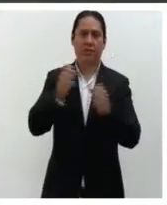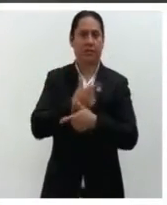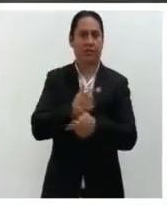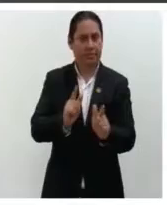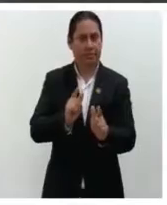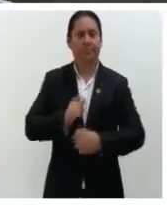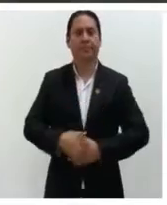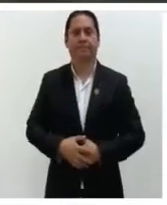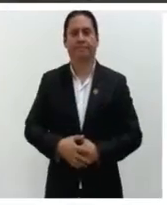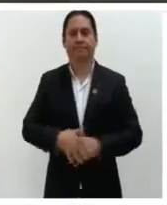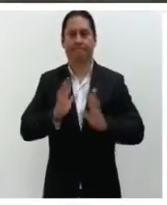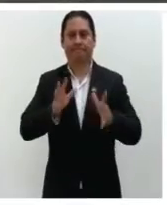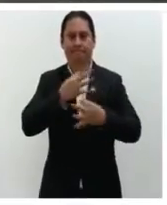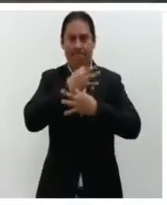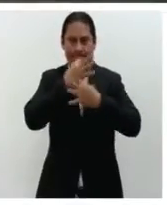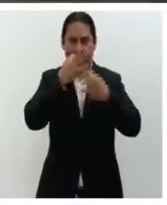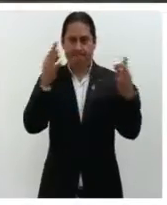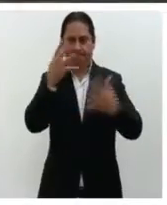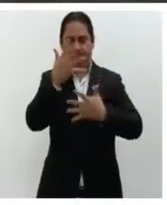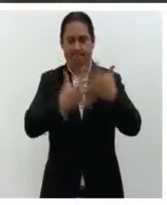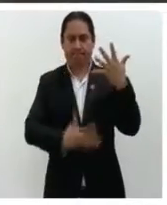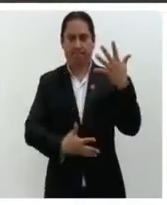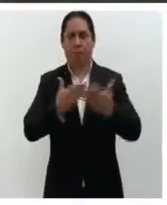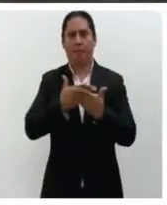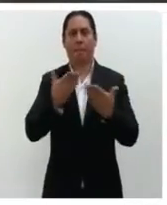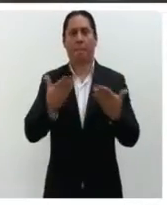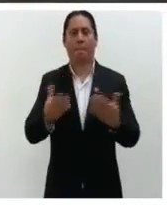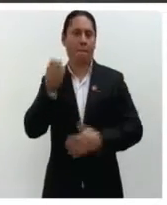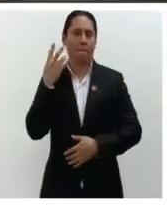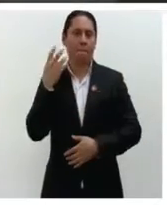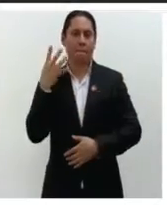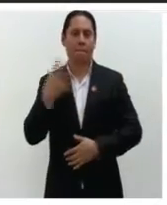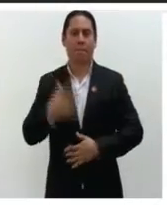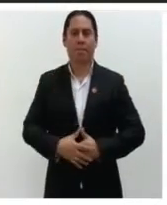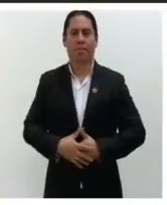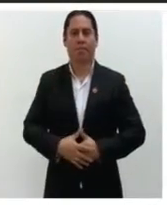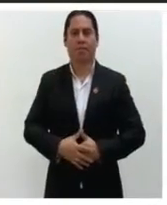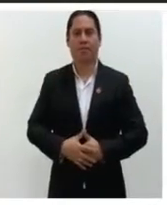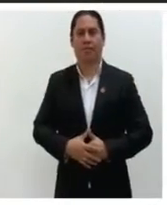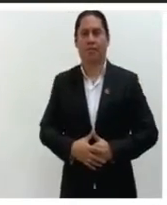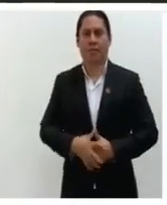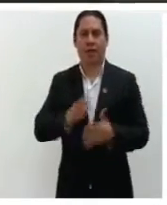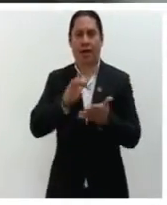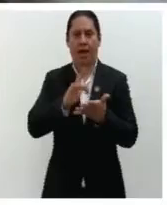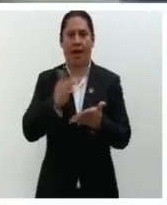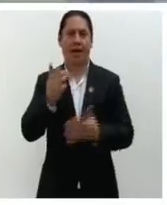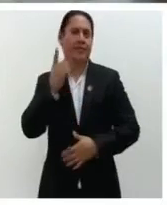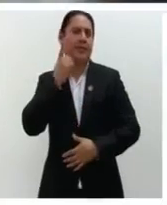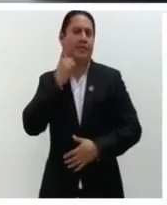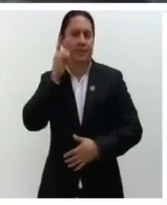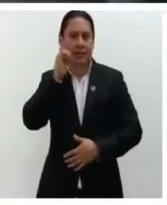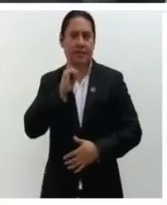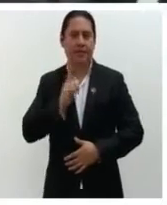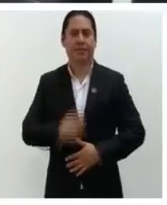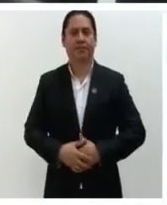generales. Diputado, a conocer el orden del día de la presente sesión, diputado presidente. Muchas gracias, diputada